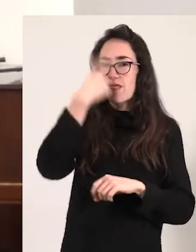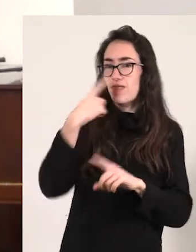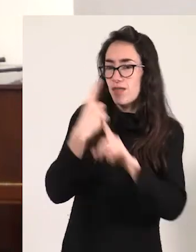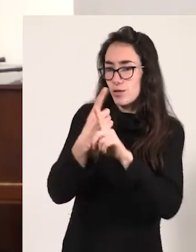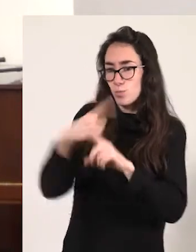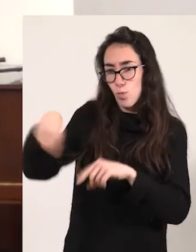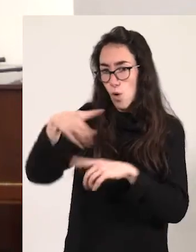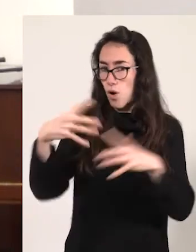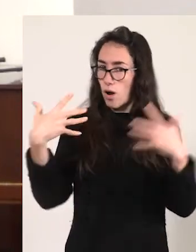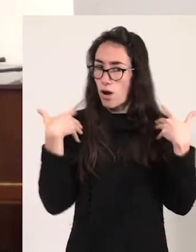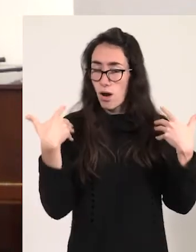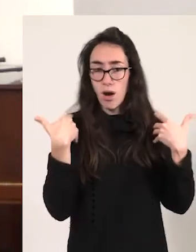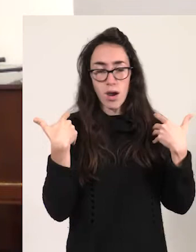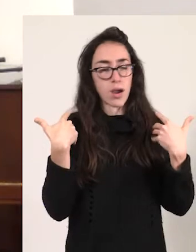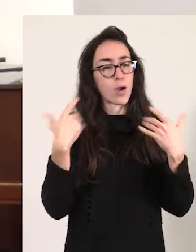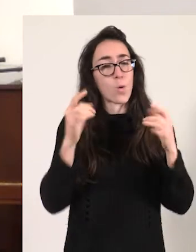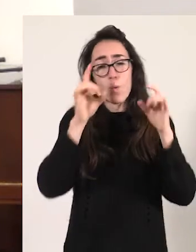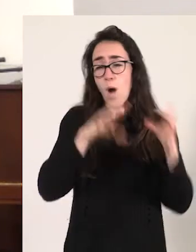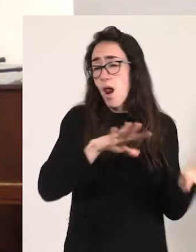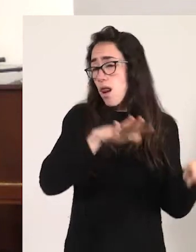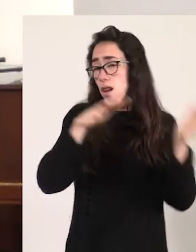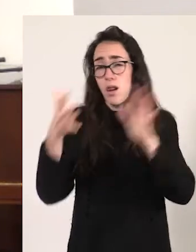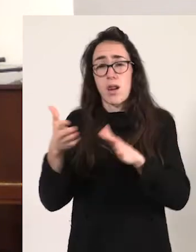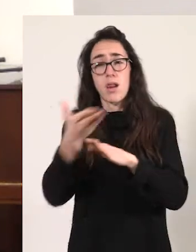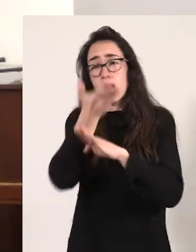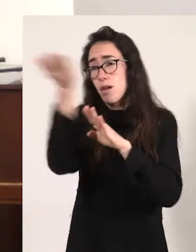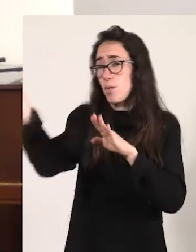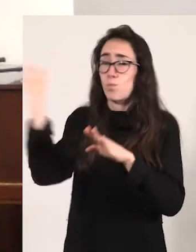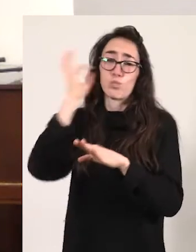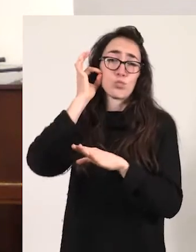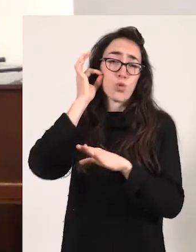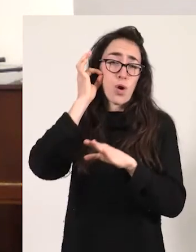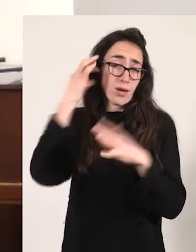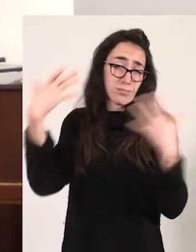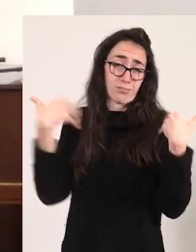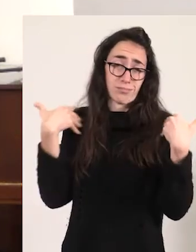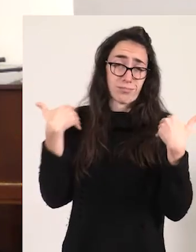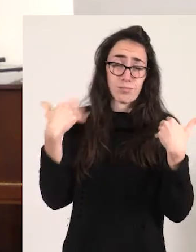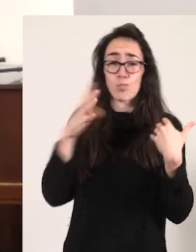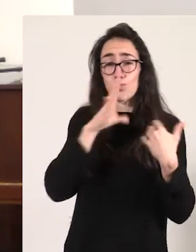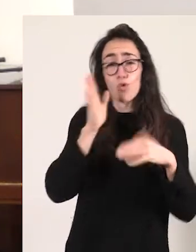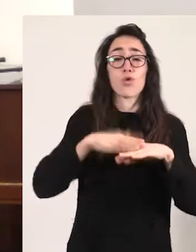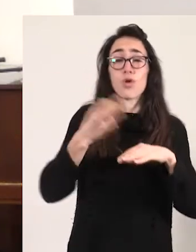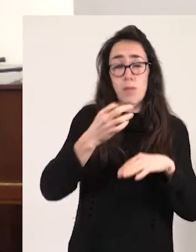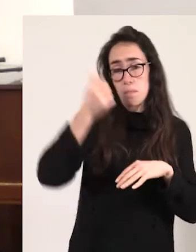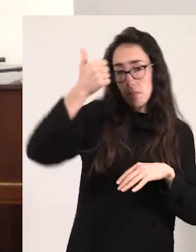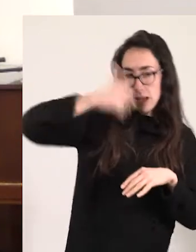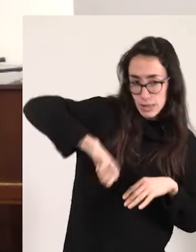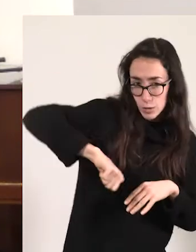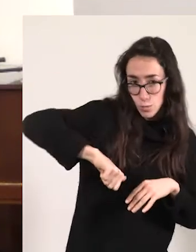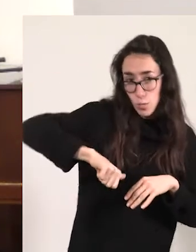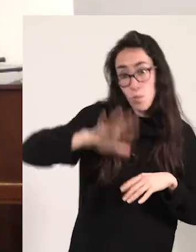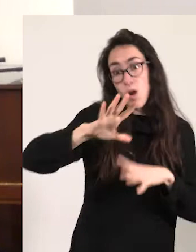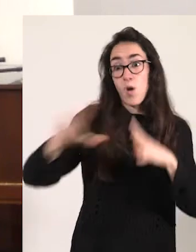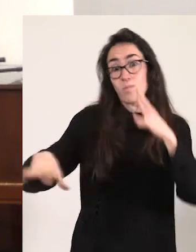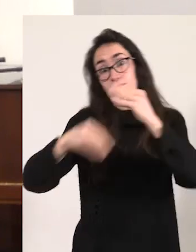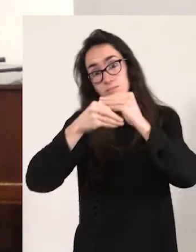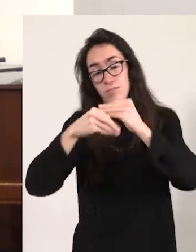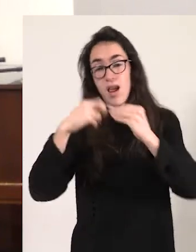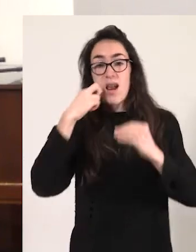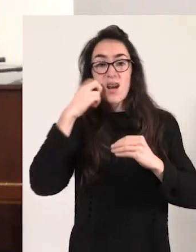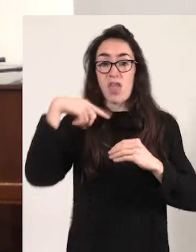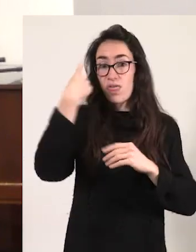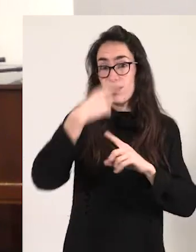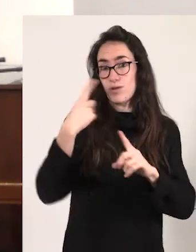caso de las mujeres que padecen racismo, pues es lo mismo que pasa en todas las mujeres, porque el machismo está ahí, y además, pues